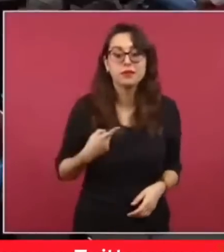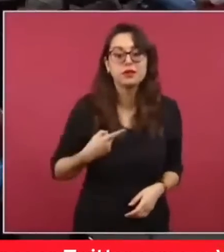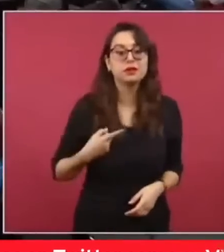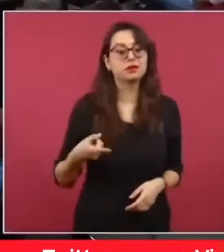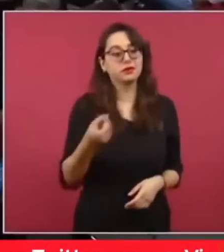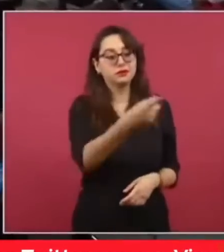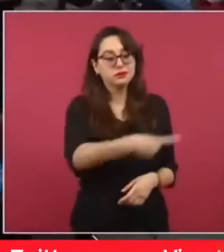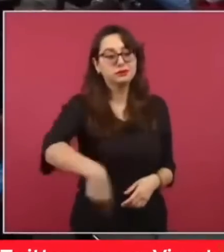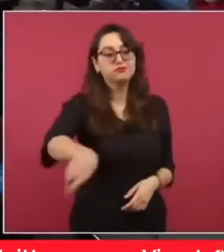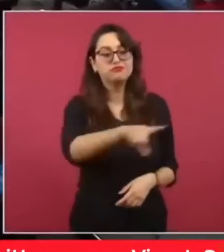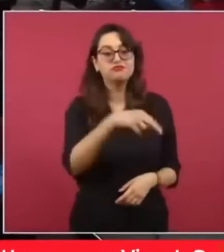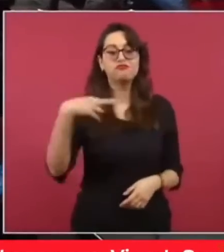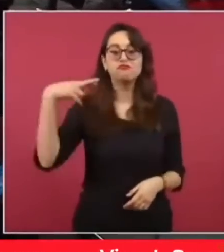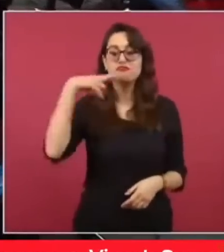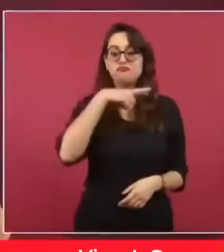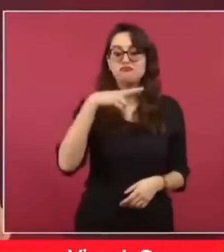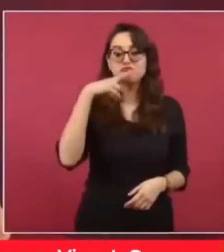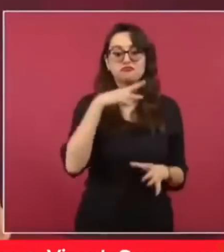era